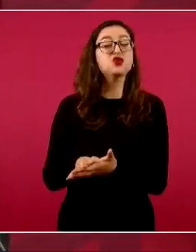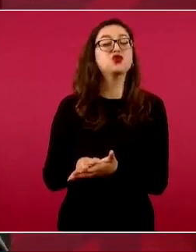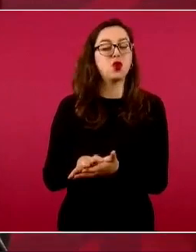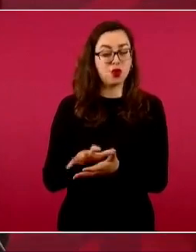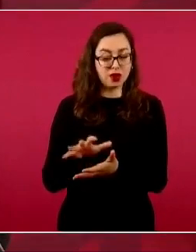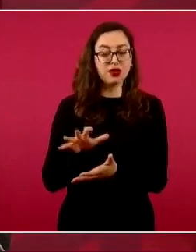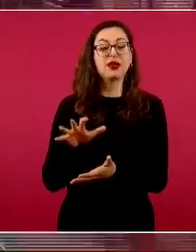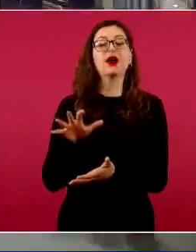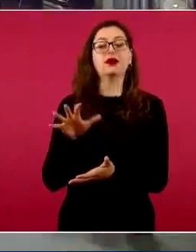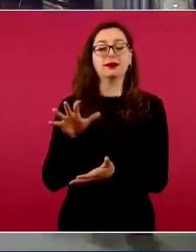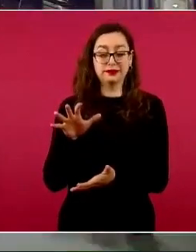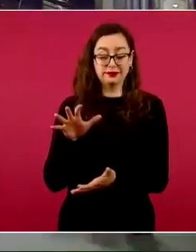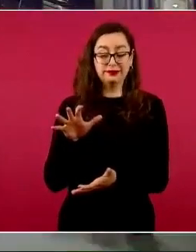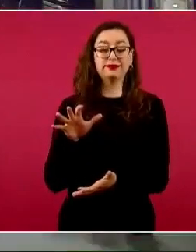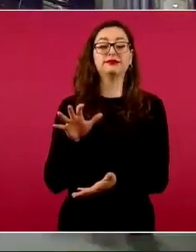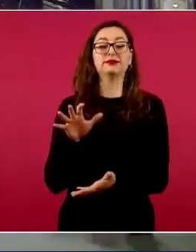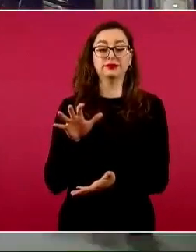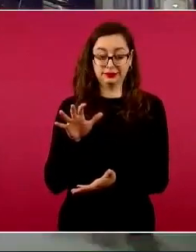pues